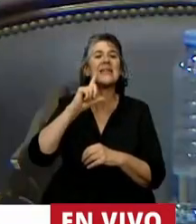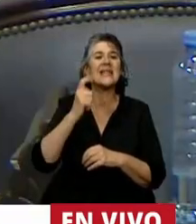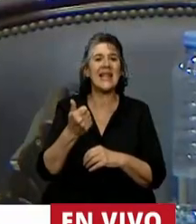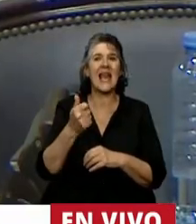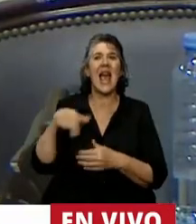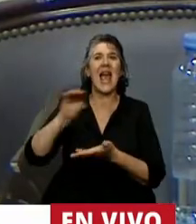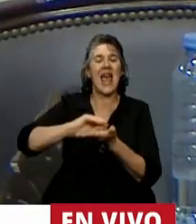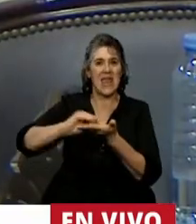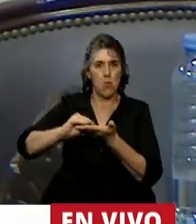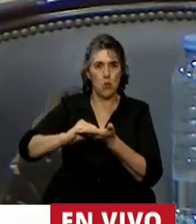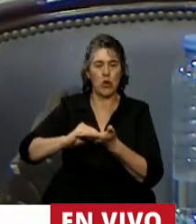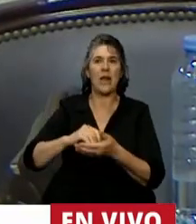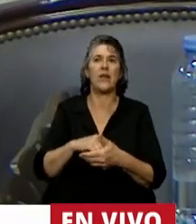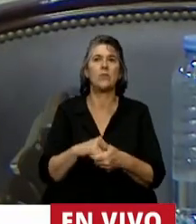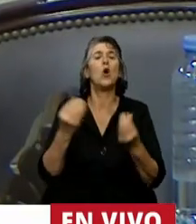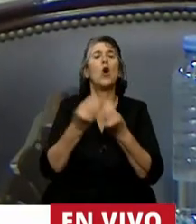Muchas gracias, señor presidente.